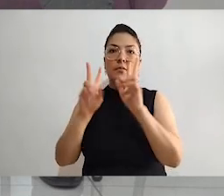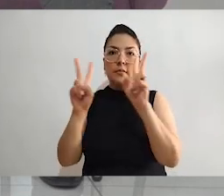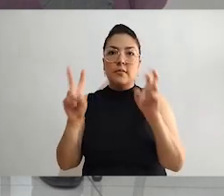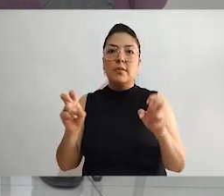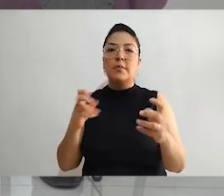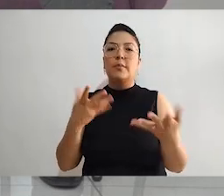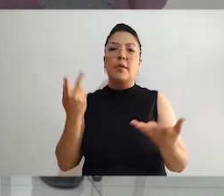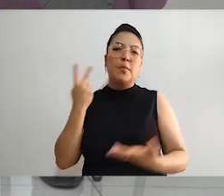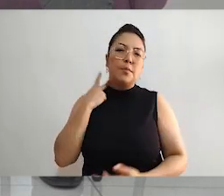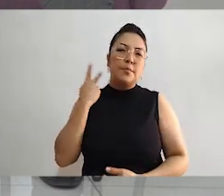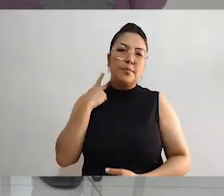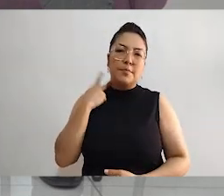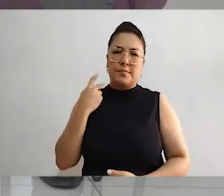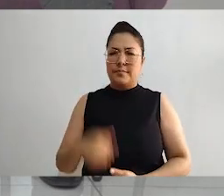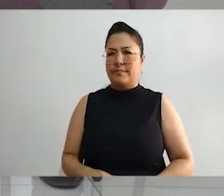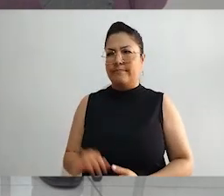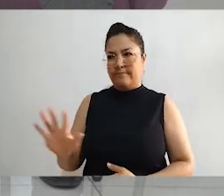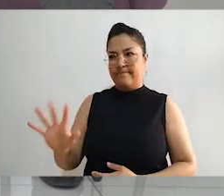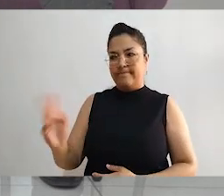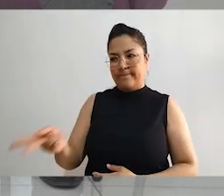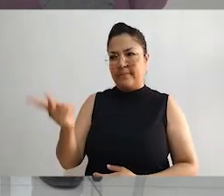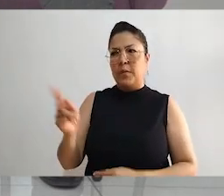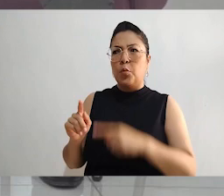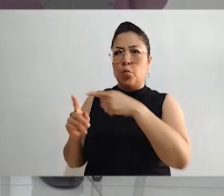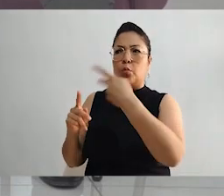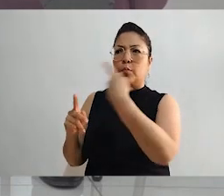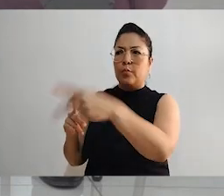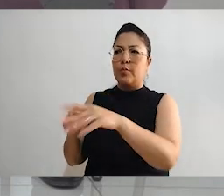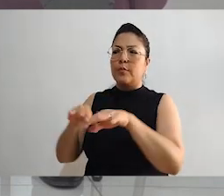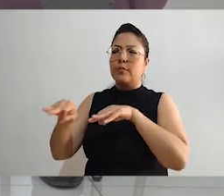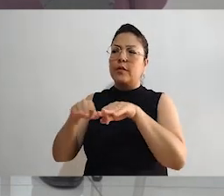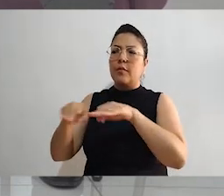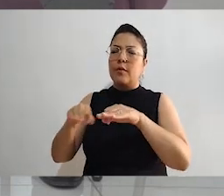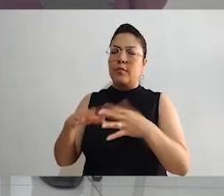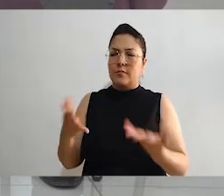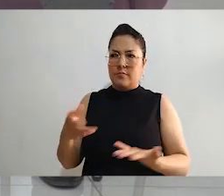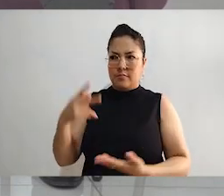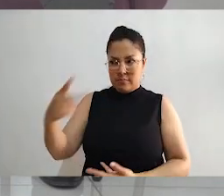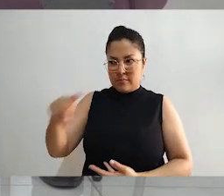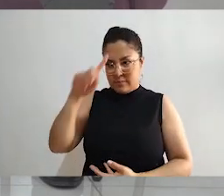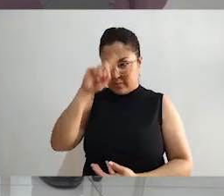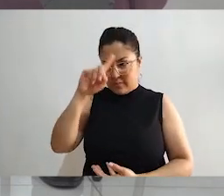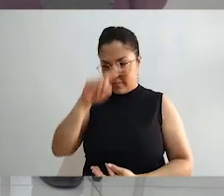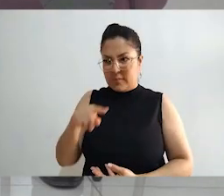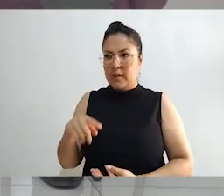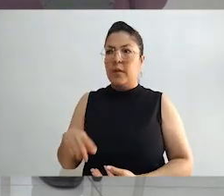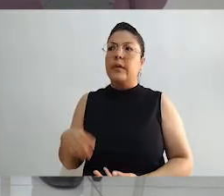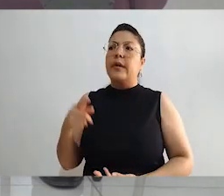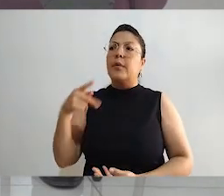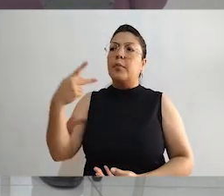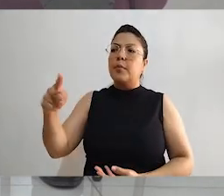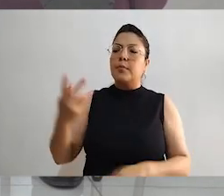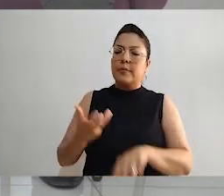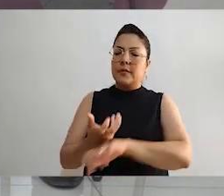política. Yo quisiera preguntarte ya como consejero, ¿qué mecanismos se han implementado en el Instituto